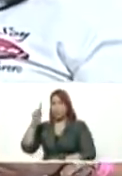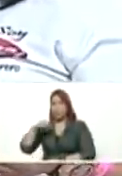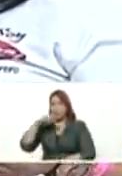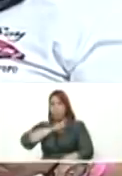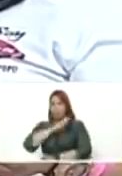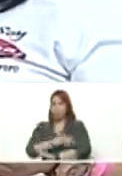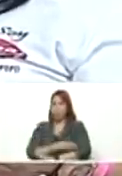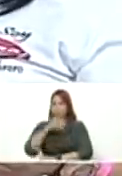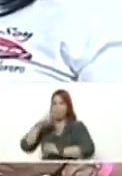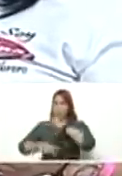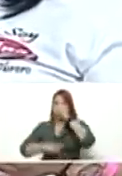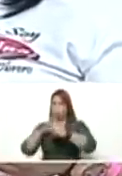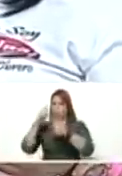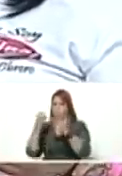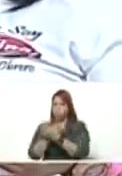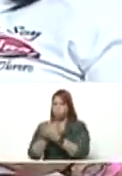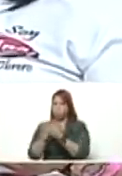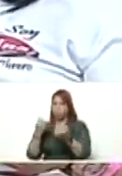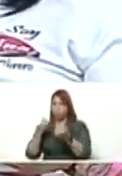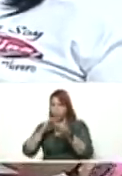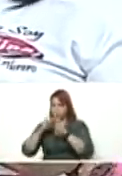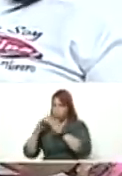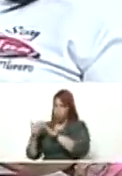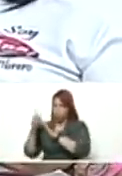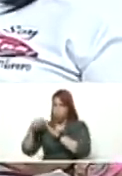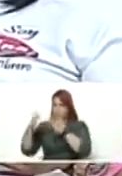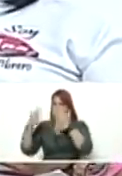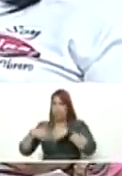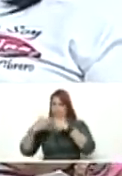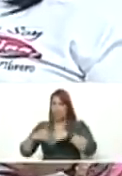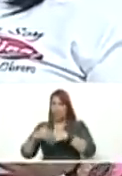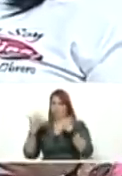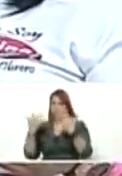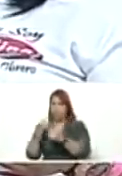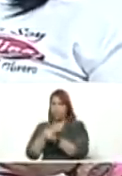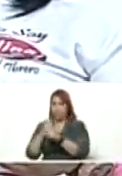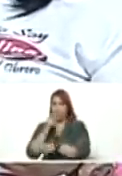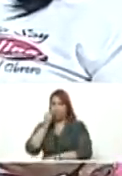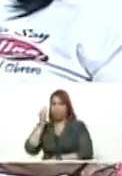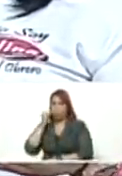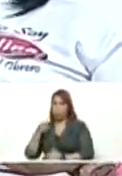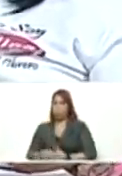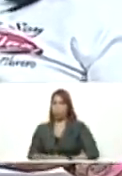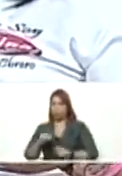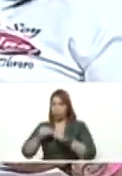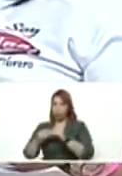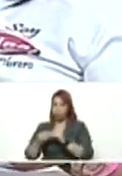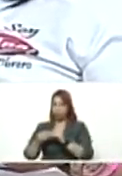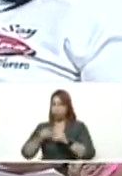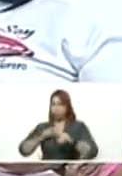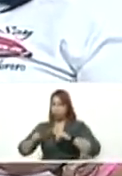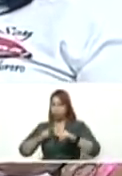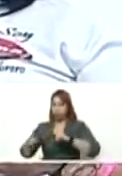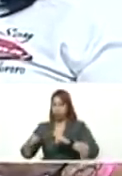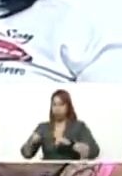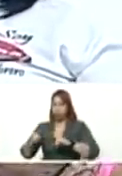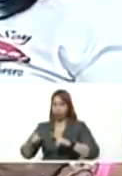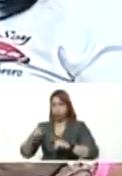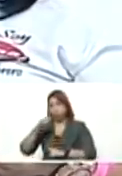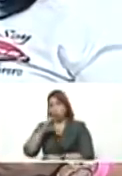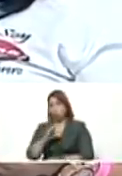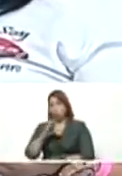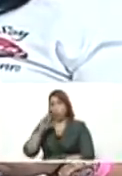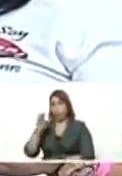producción en la economía comunal y las empresas en manos de los trabajadores a través de la acción de los consejos productivos de